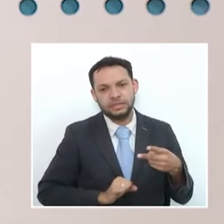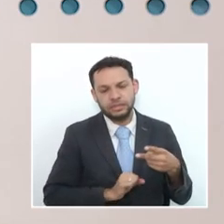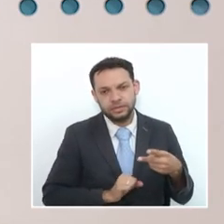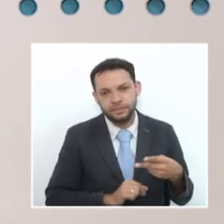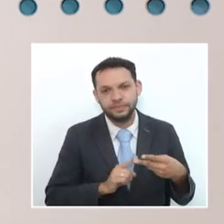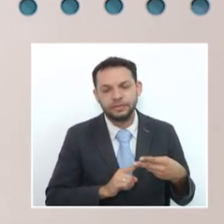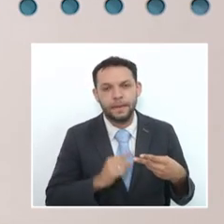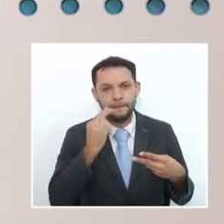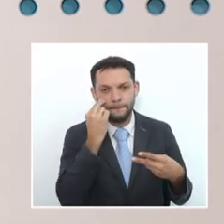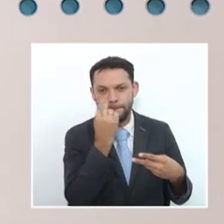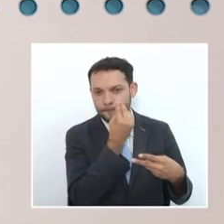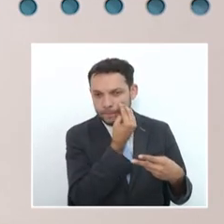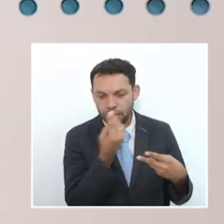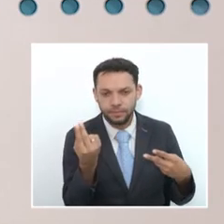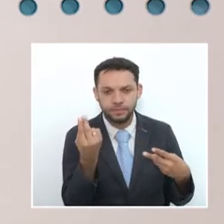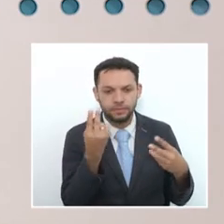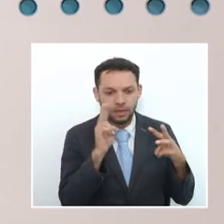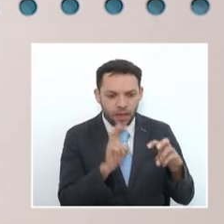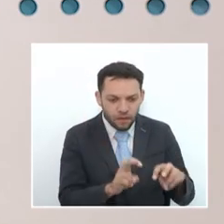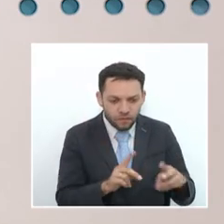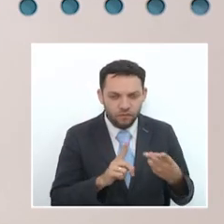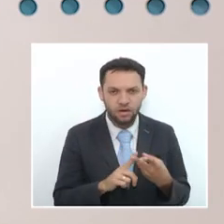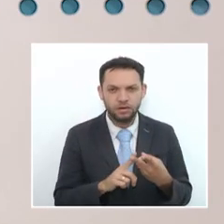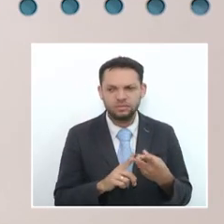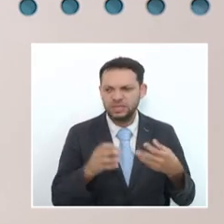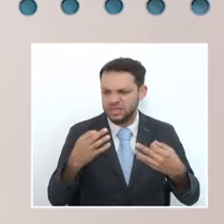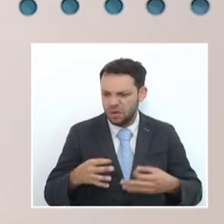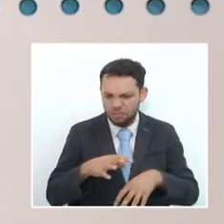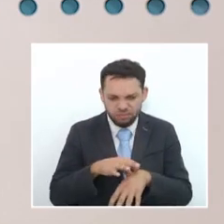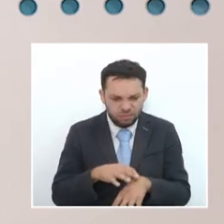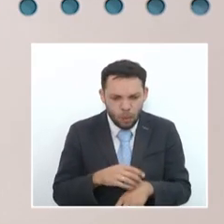y cita ginecológica. Con una citología tengo.